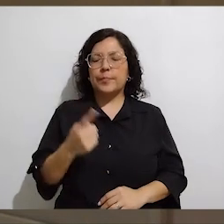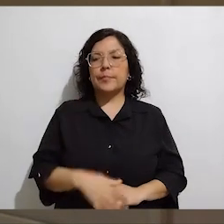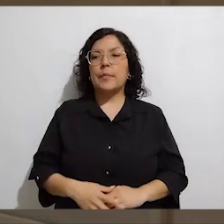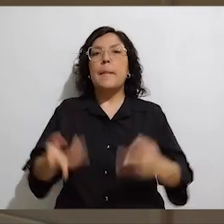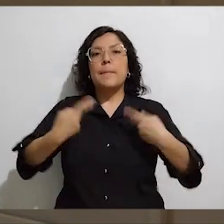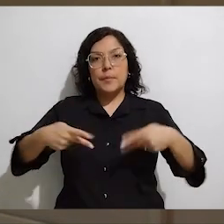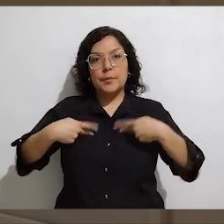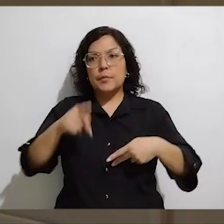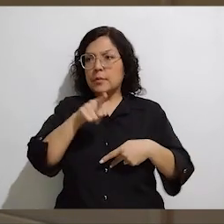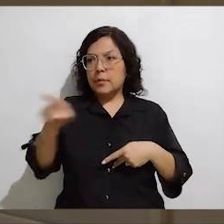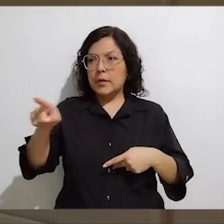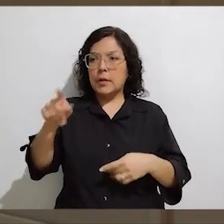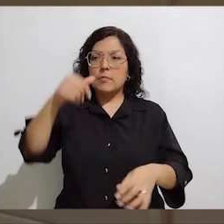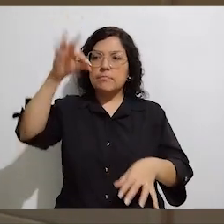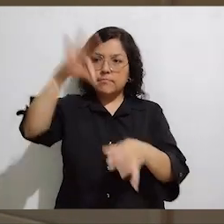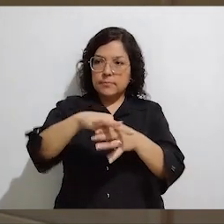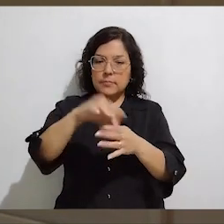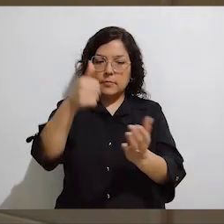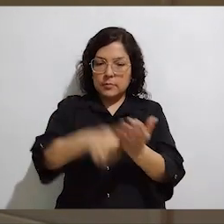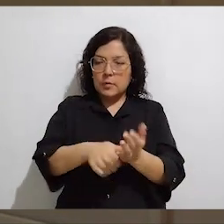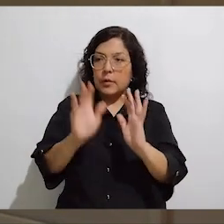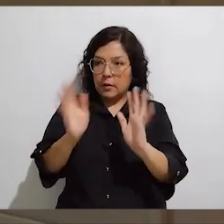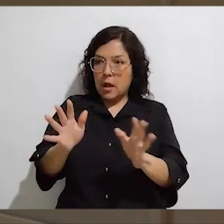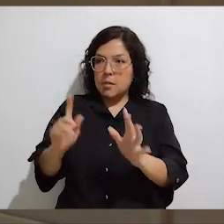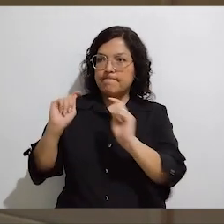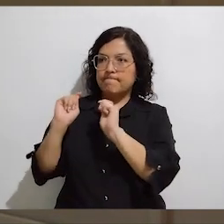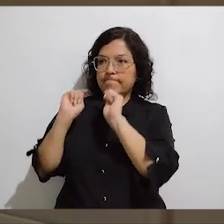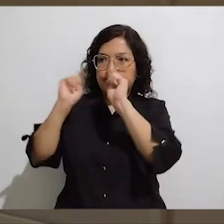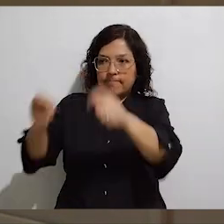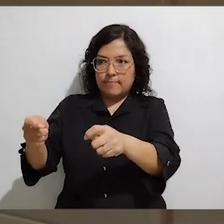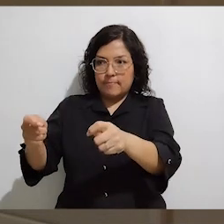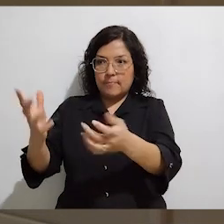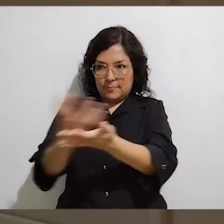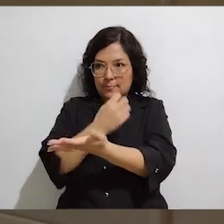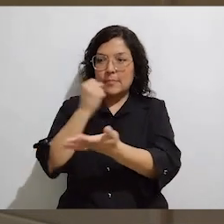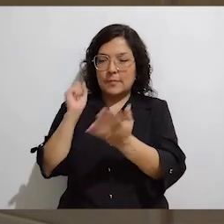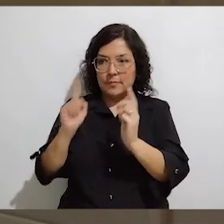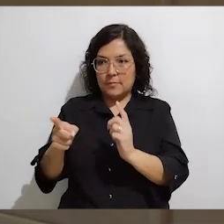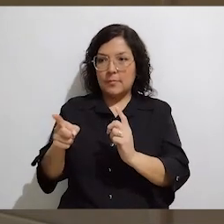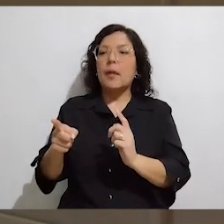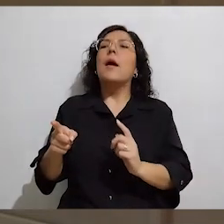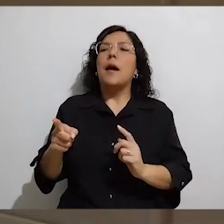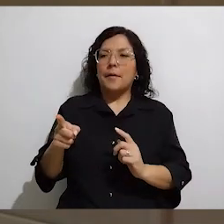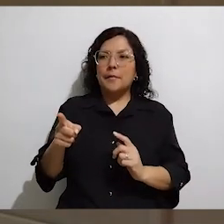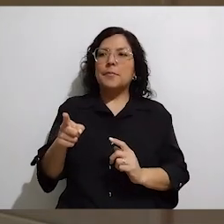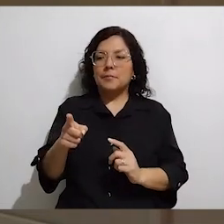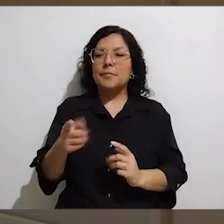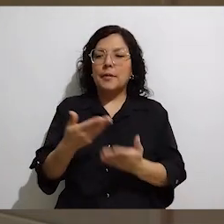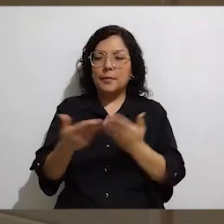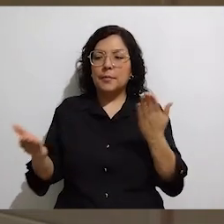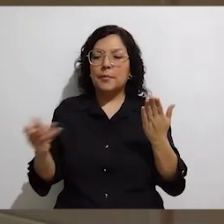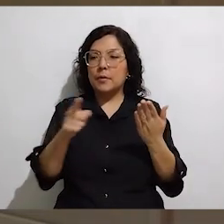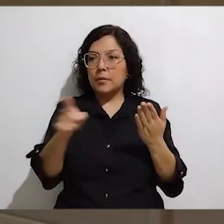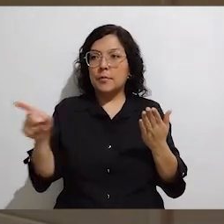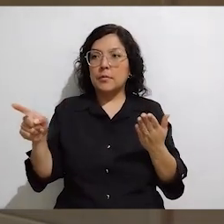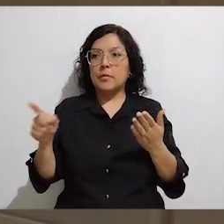ciudadanía tienen muchas obligaciones con las y los ciudadanos que les han favorecido con su sufragio, y aún con